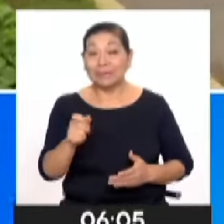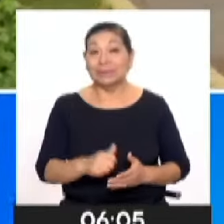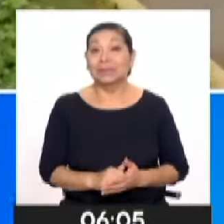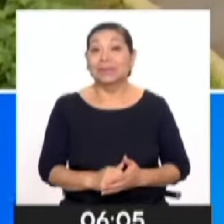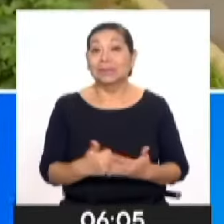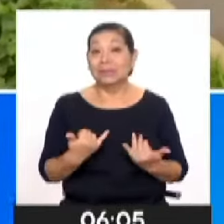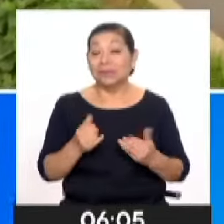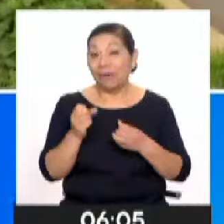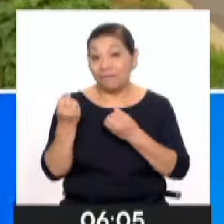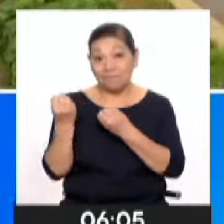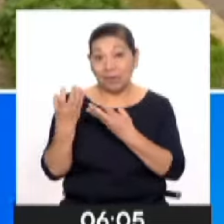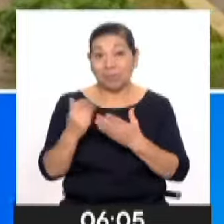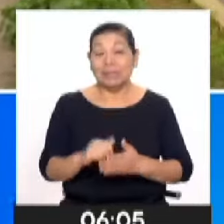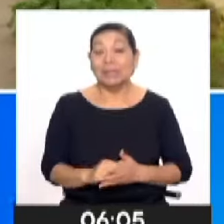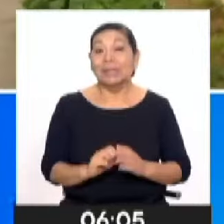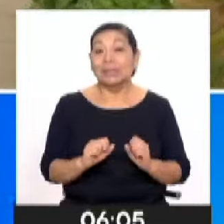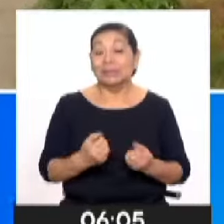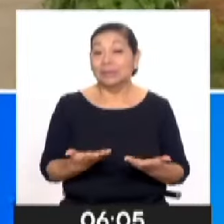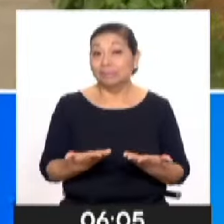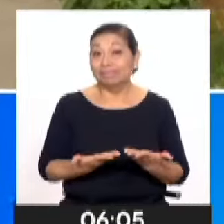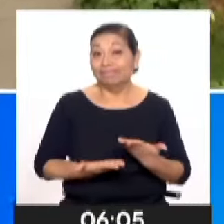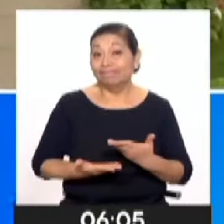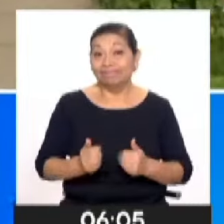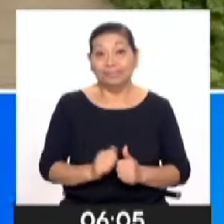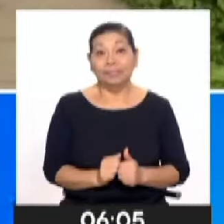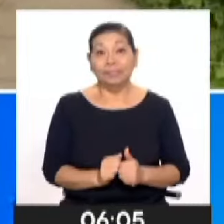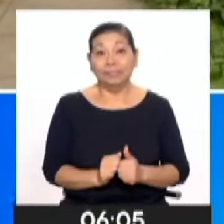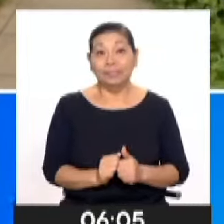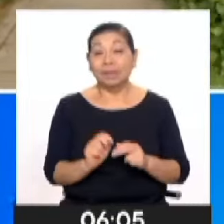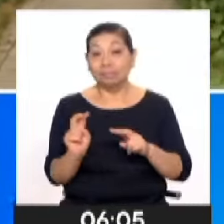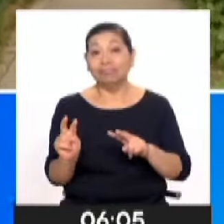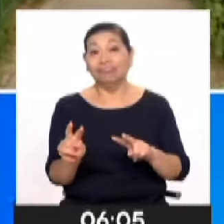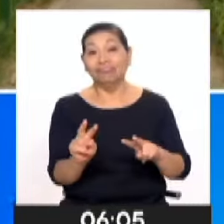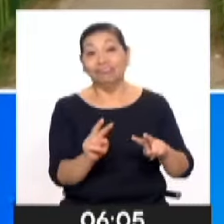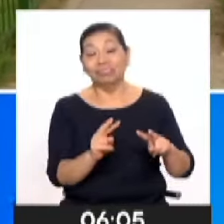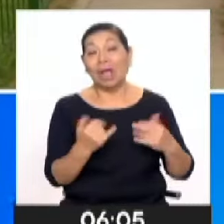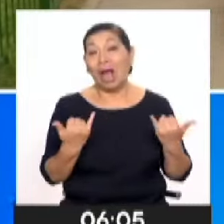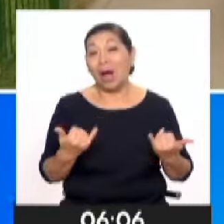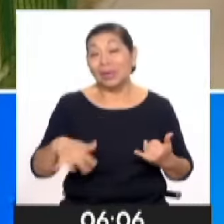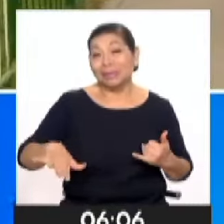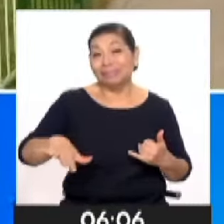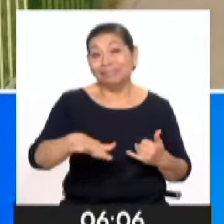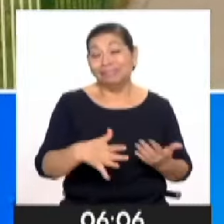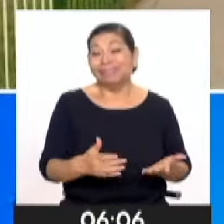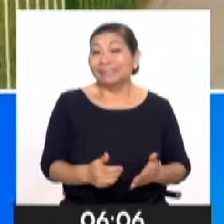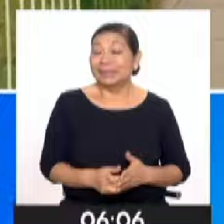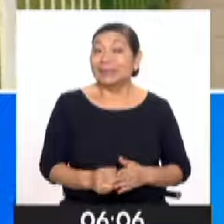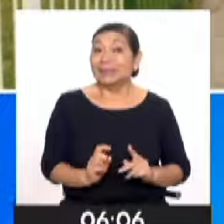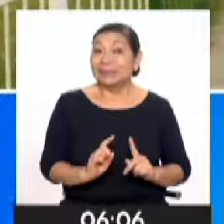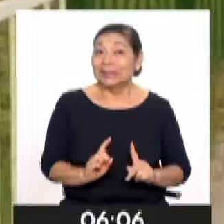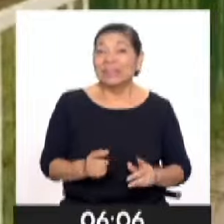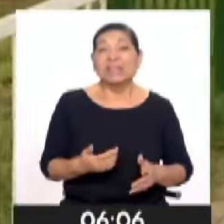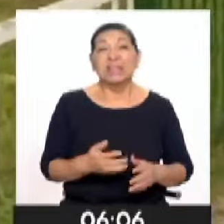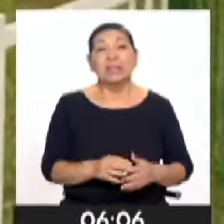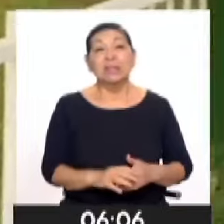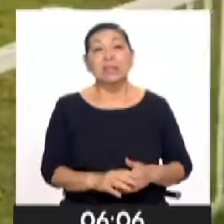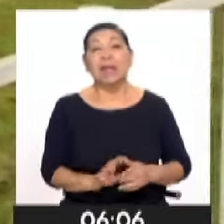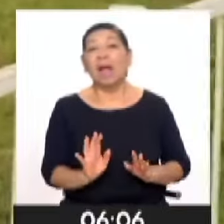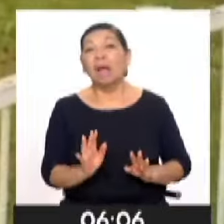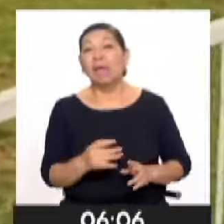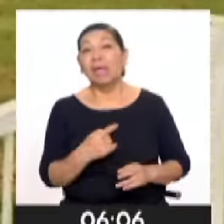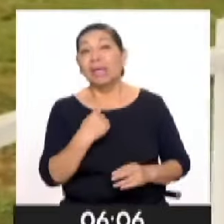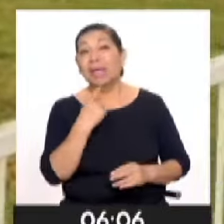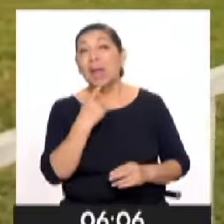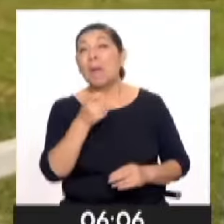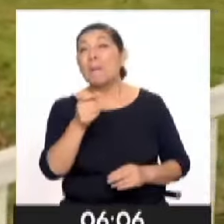Esta es la información que tenemos a continuación Este es el panorama en esos momentos vamos a intentar conversar con una